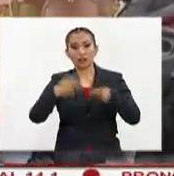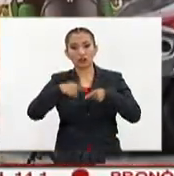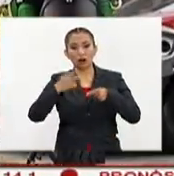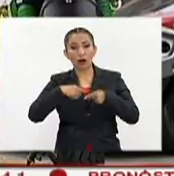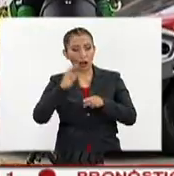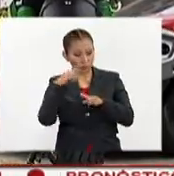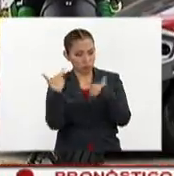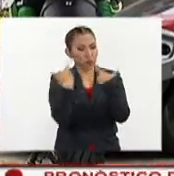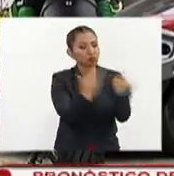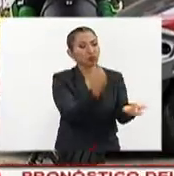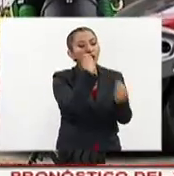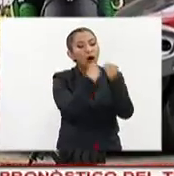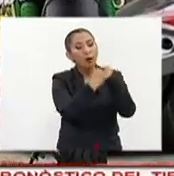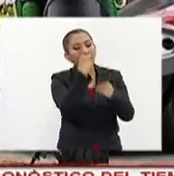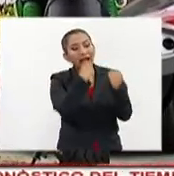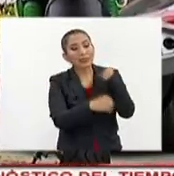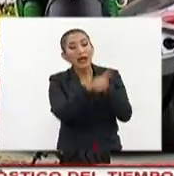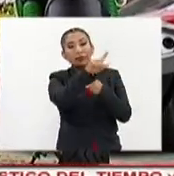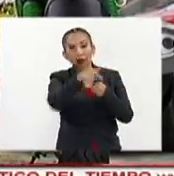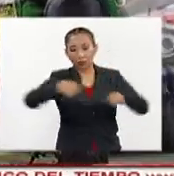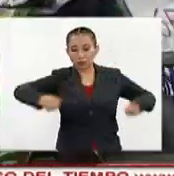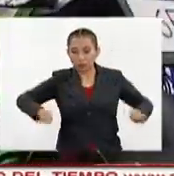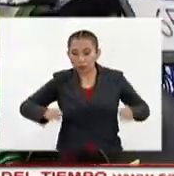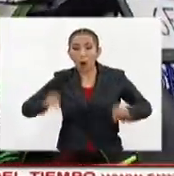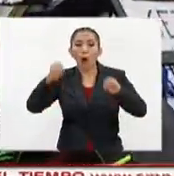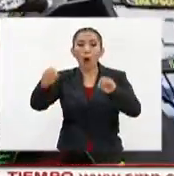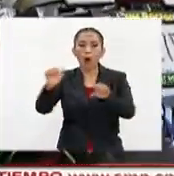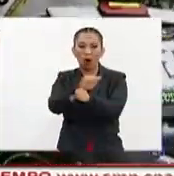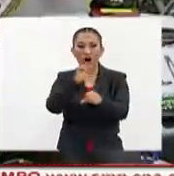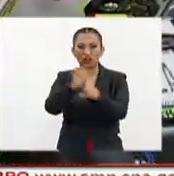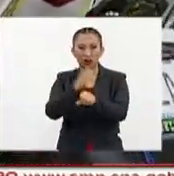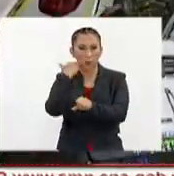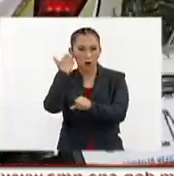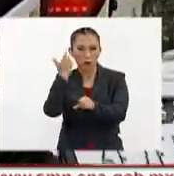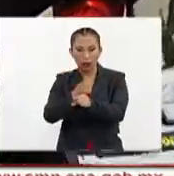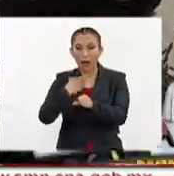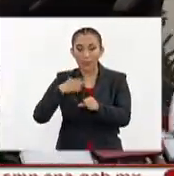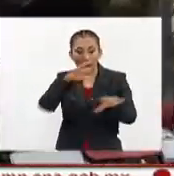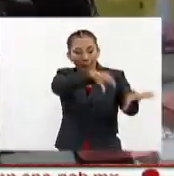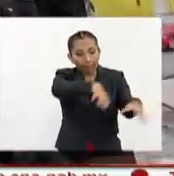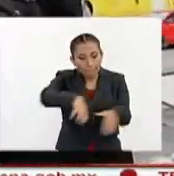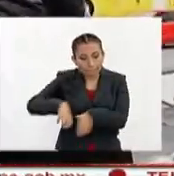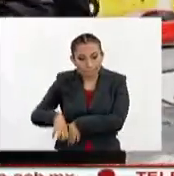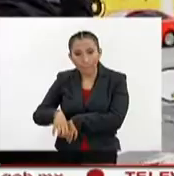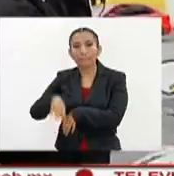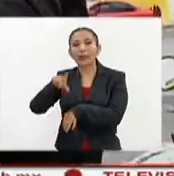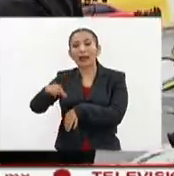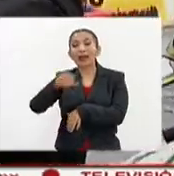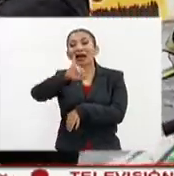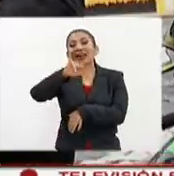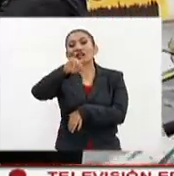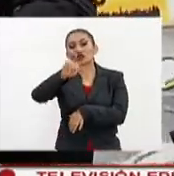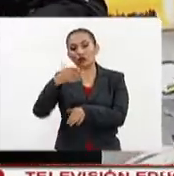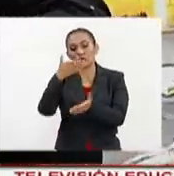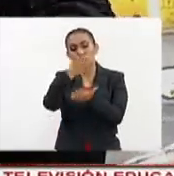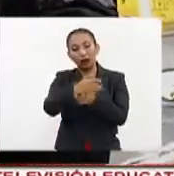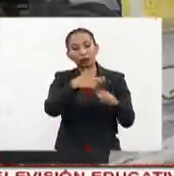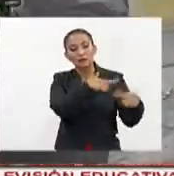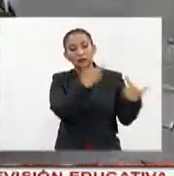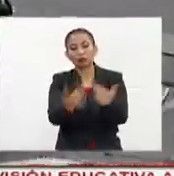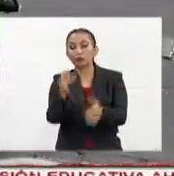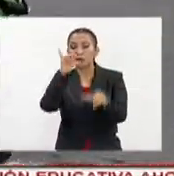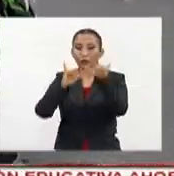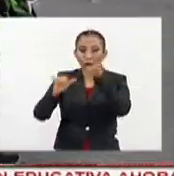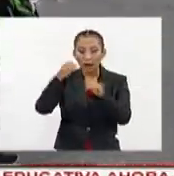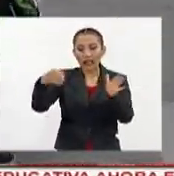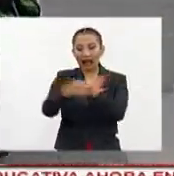ofrece una donación de víveres. Motociclistas o automovilistas voluntarios acuden a recogerlos. Jesús acudió por una donación de